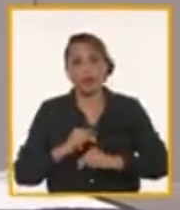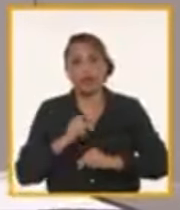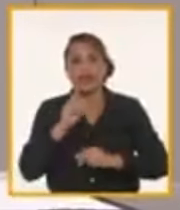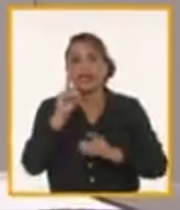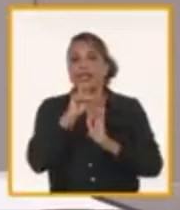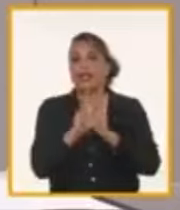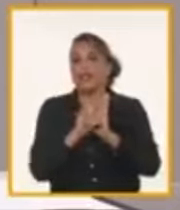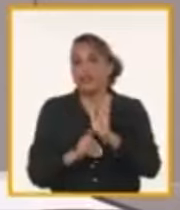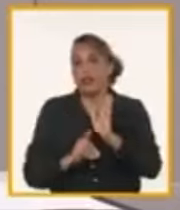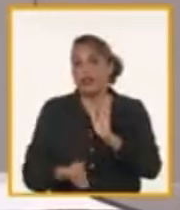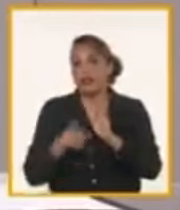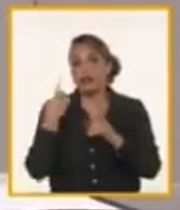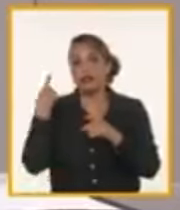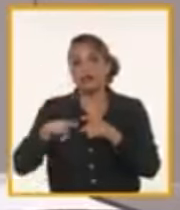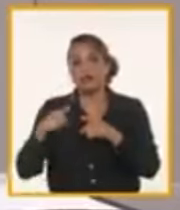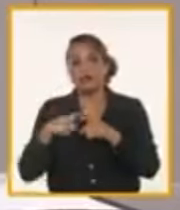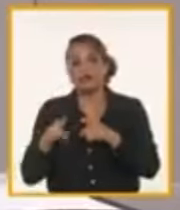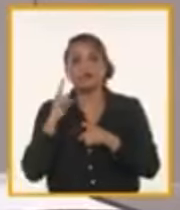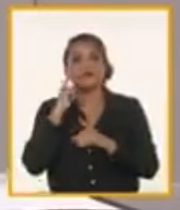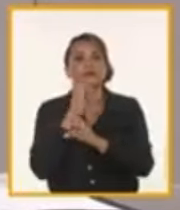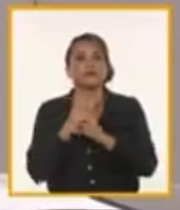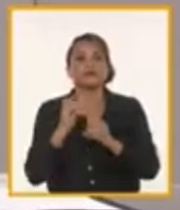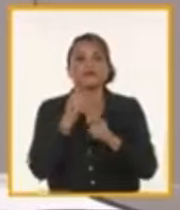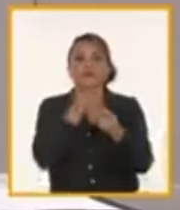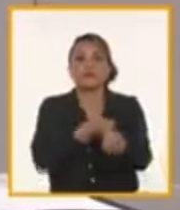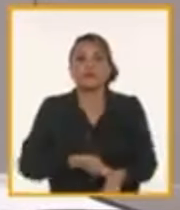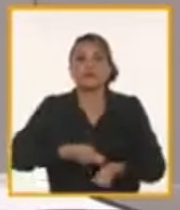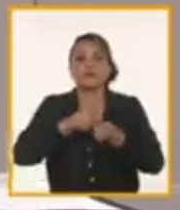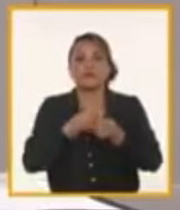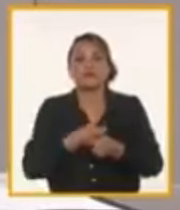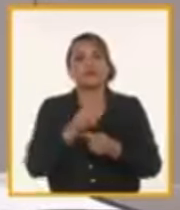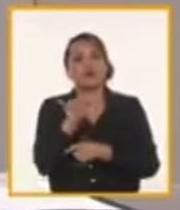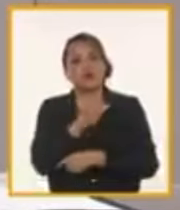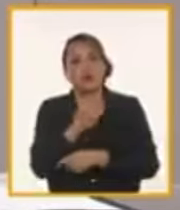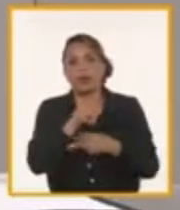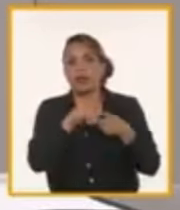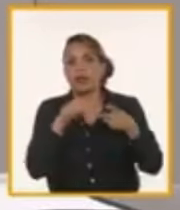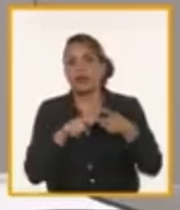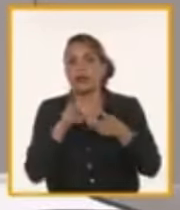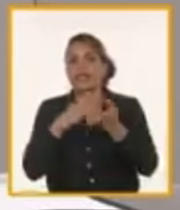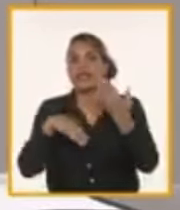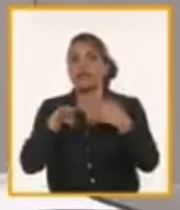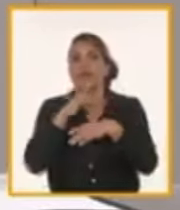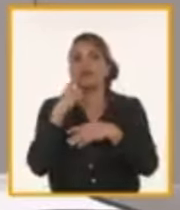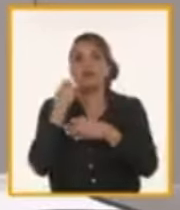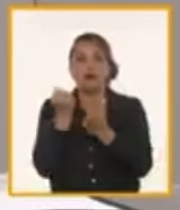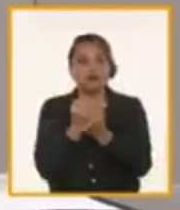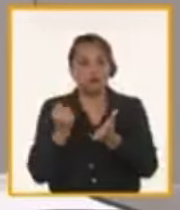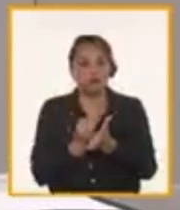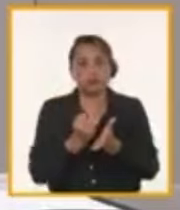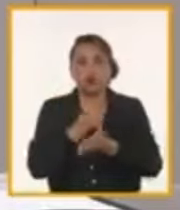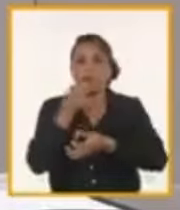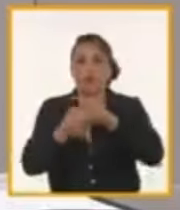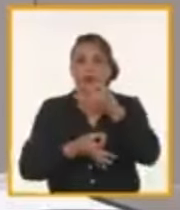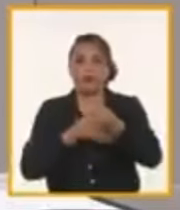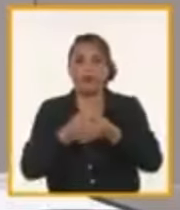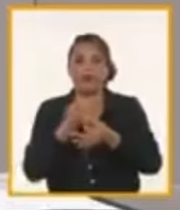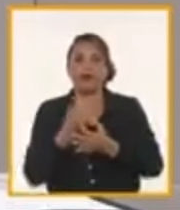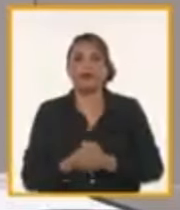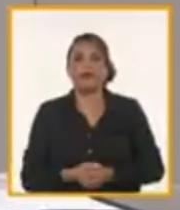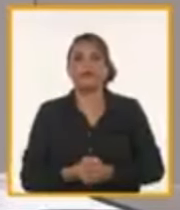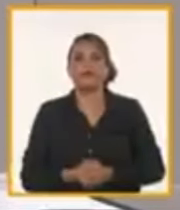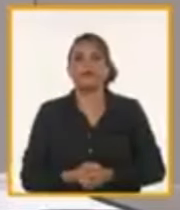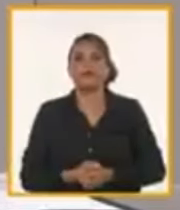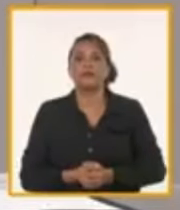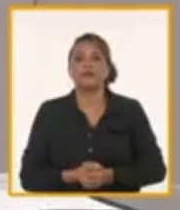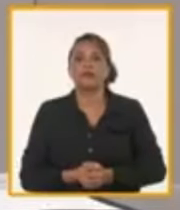la ciencias agropecuarias en este caso una maestría en agroecología ambas con nivel superior ya de acreditación como bien explicaba eh ondina